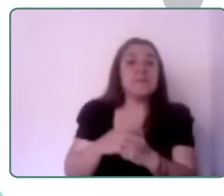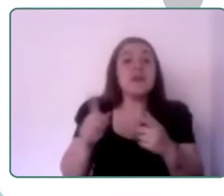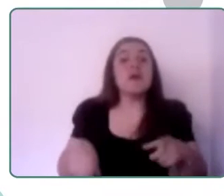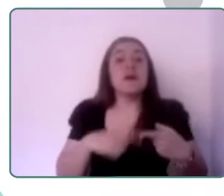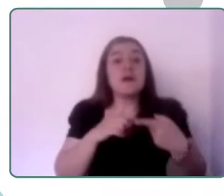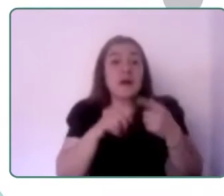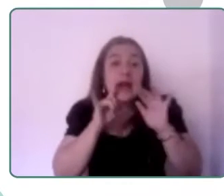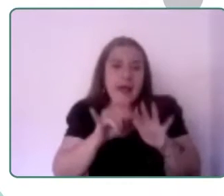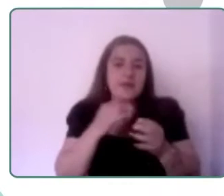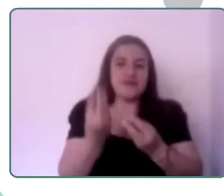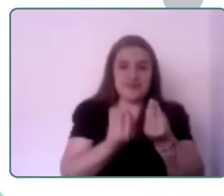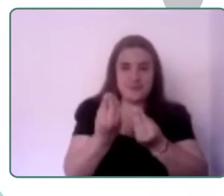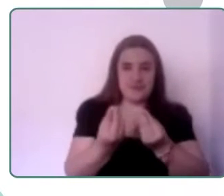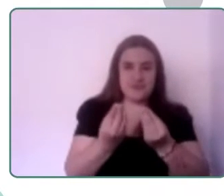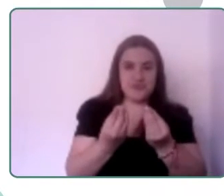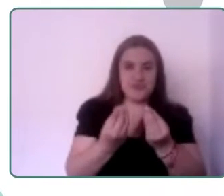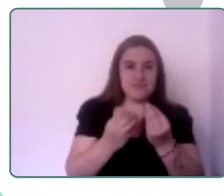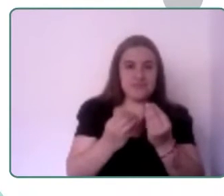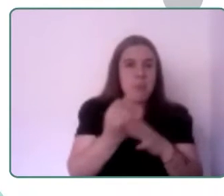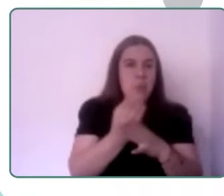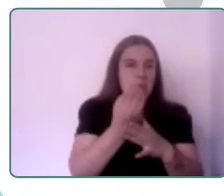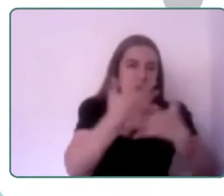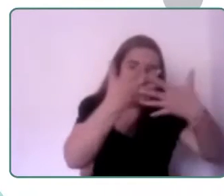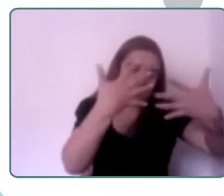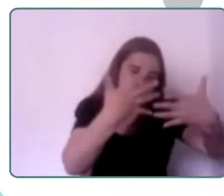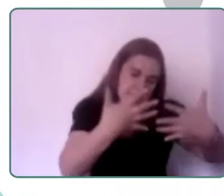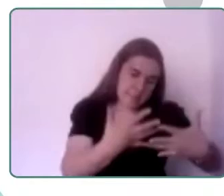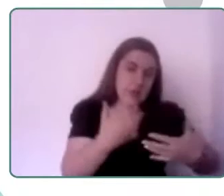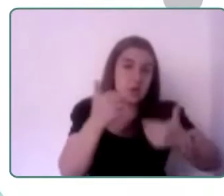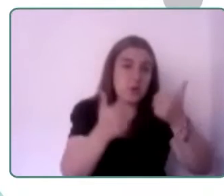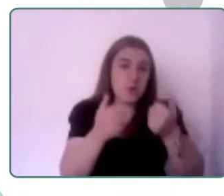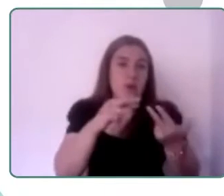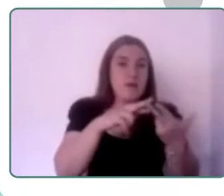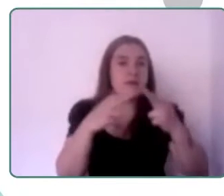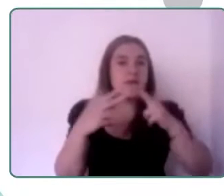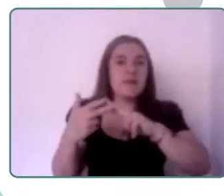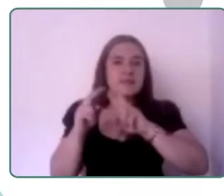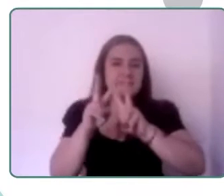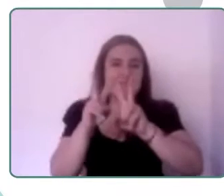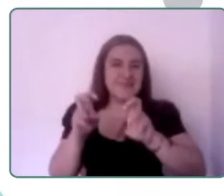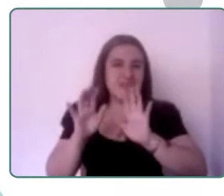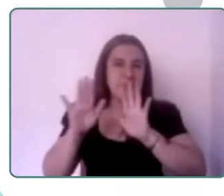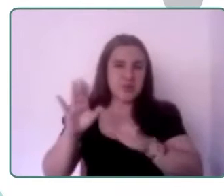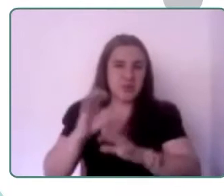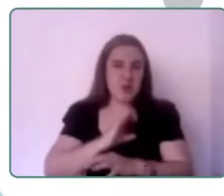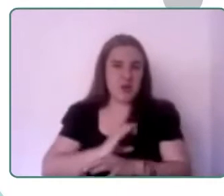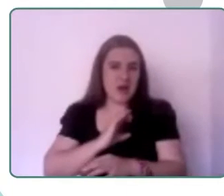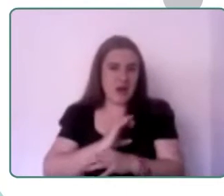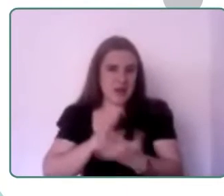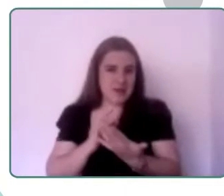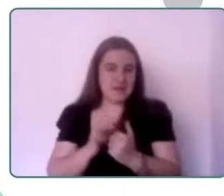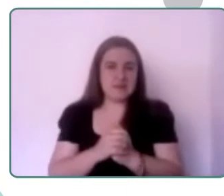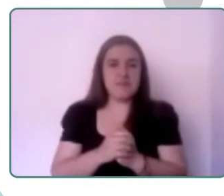formulación de un problema relacionado con las características de las valoraciones e interacciones de los estudiantes.